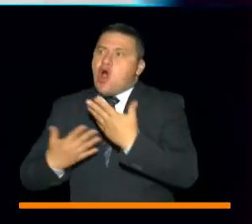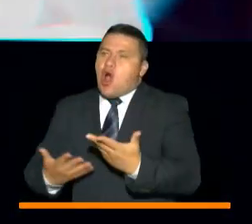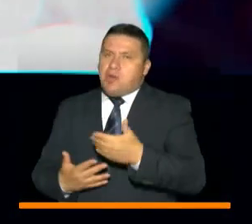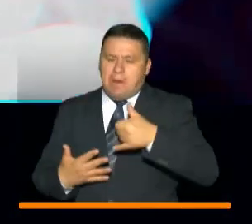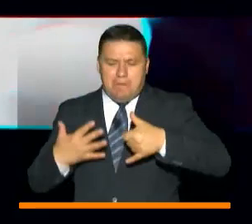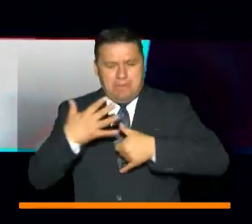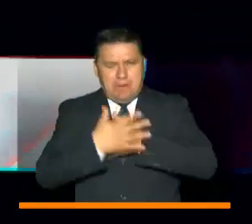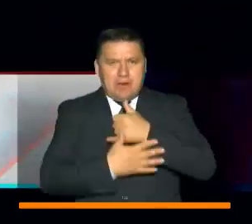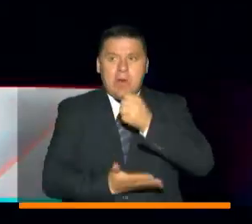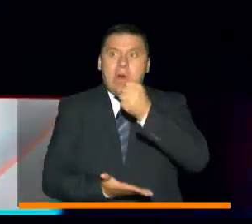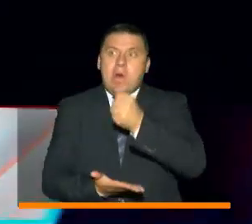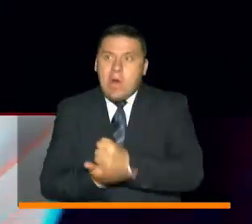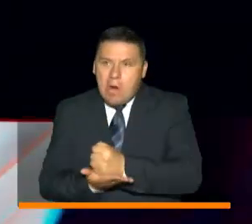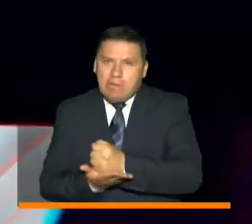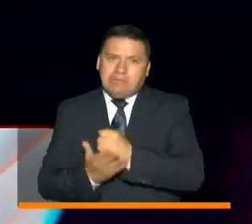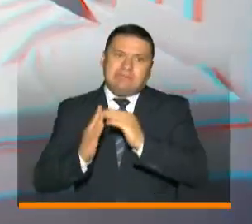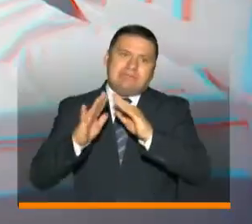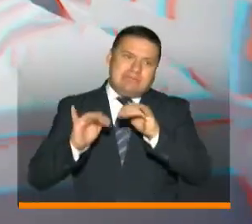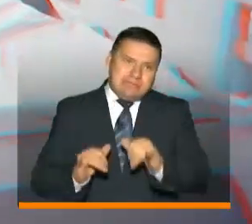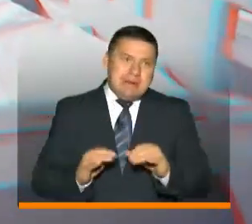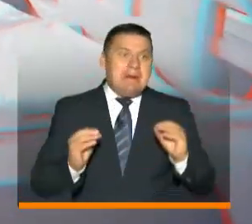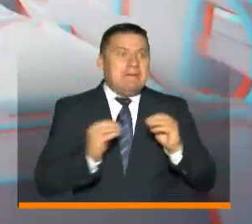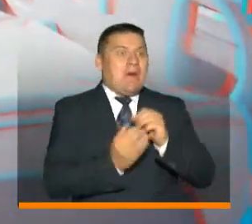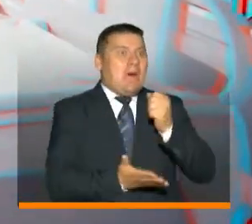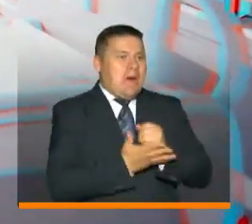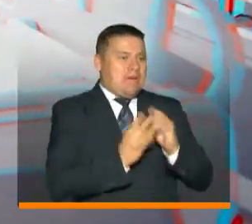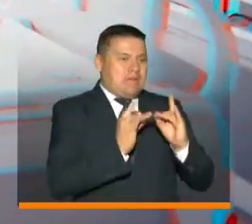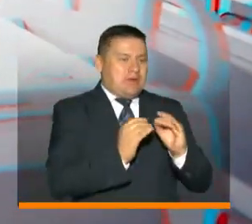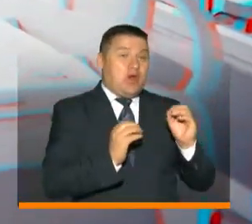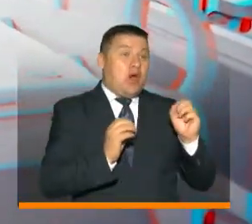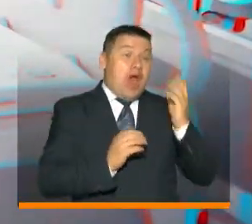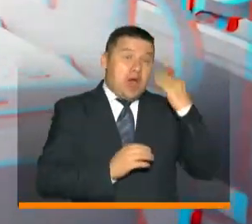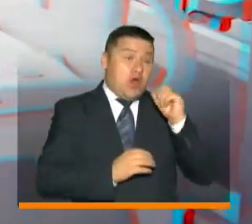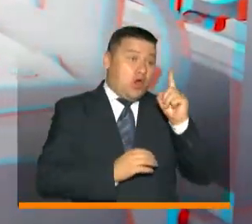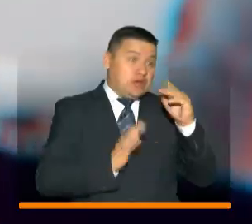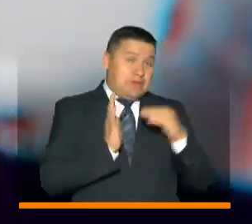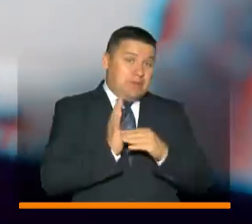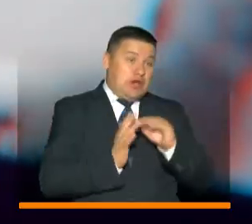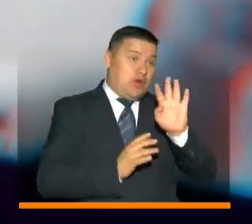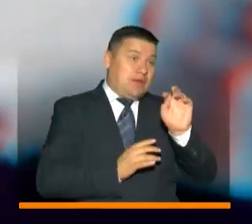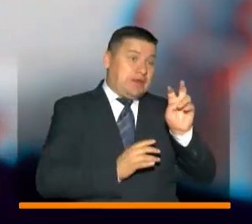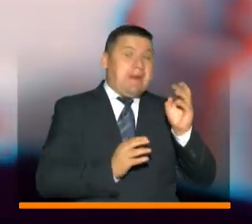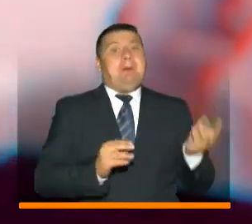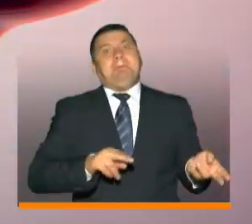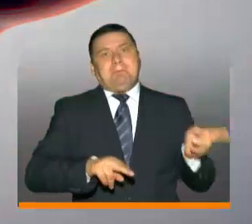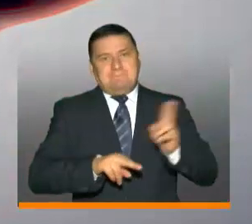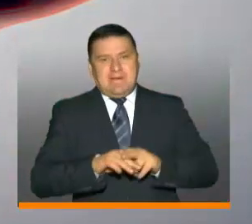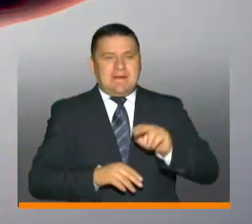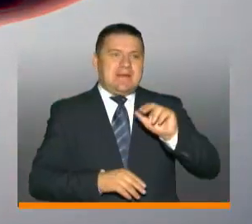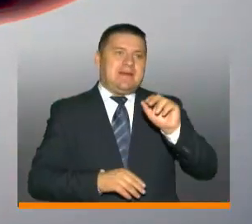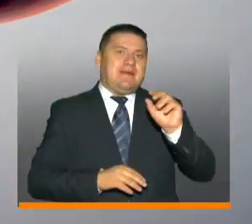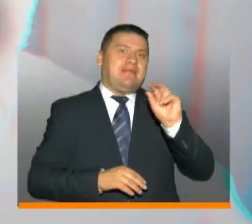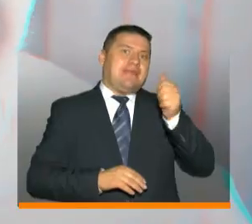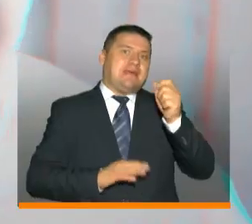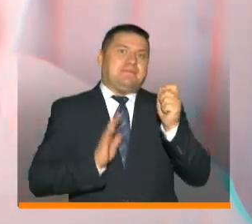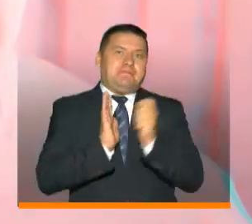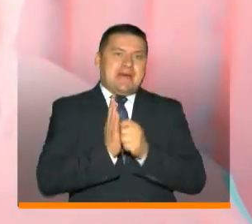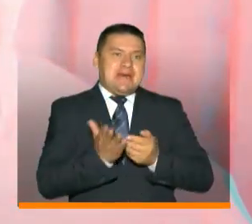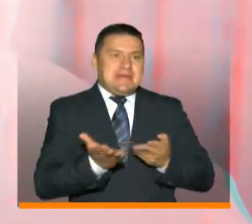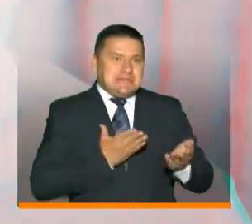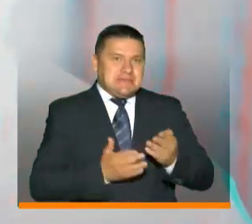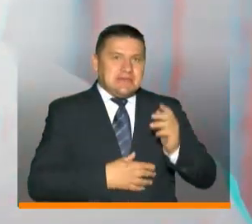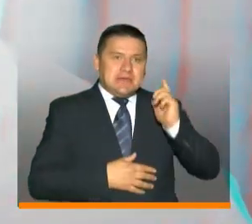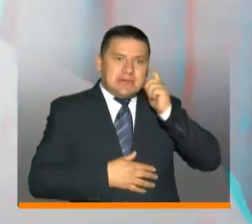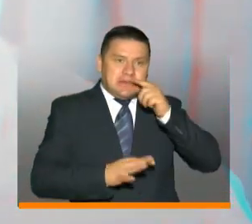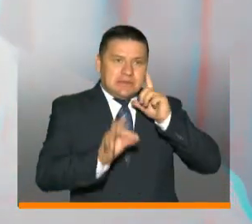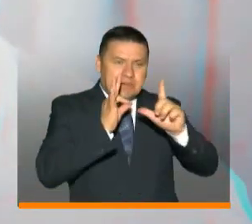Aislamiento preventivo obligatorio, duplicación de camas UCI a 11.297. Aumentamos hasta 10 veces los servicios de